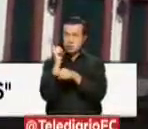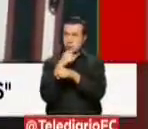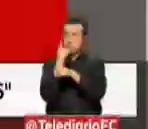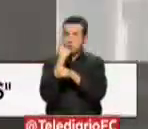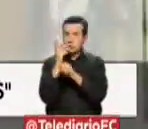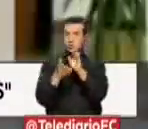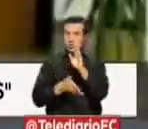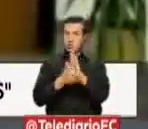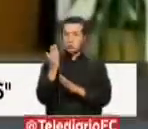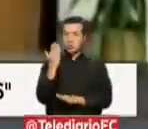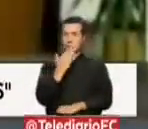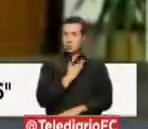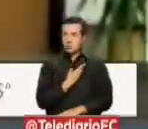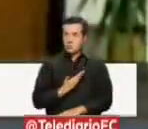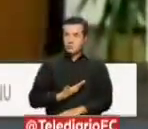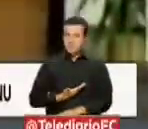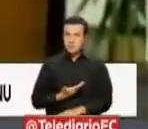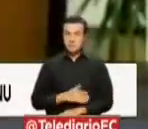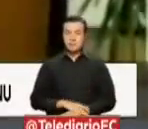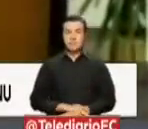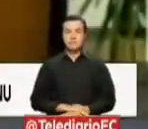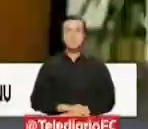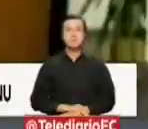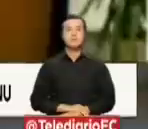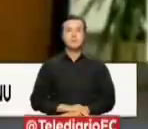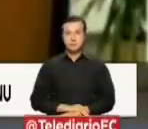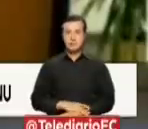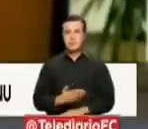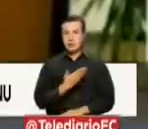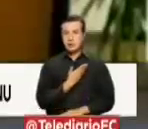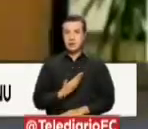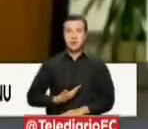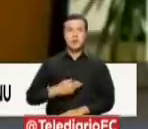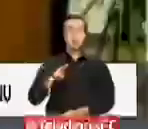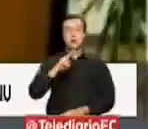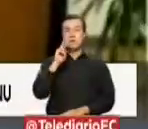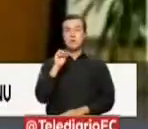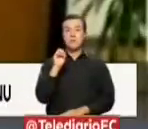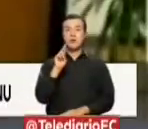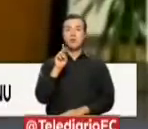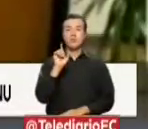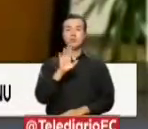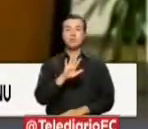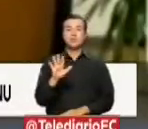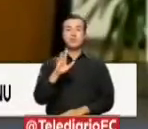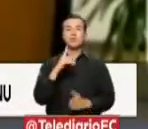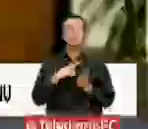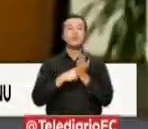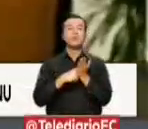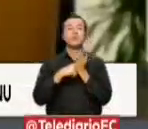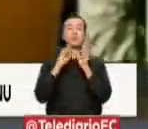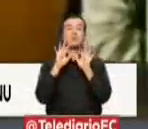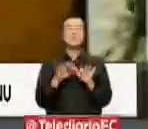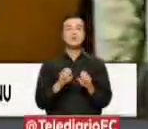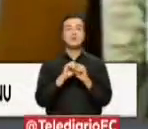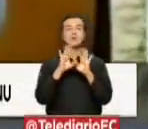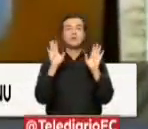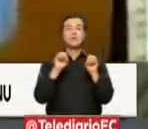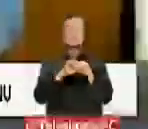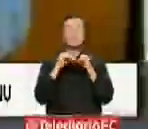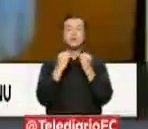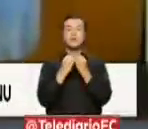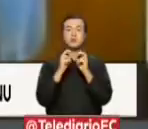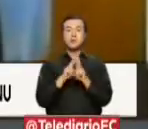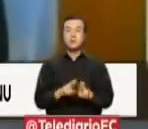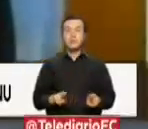la presidenta. Y el presidente de Venezuela, Nicolás Maduro, sostuvo una reunión con el secretario general de la Organización